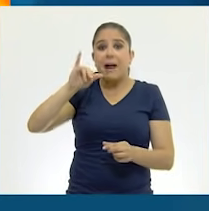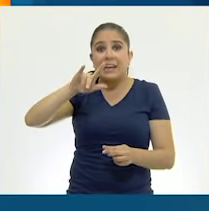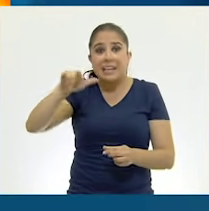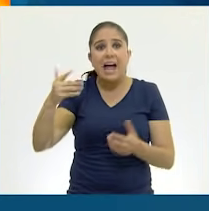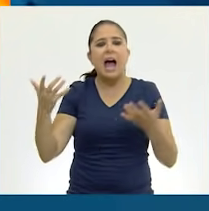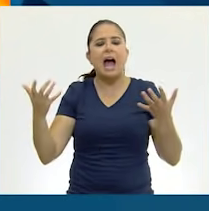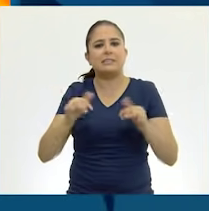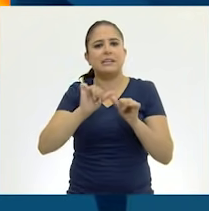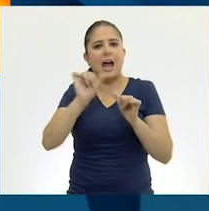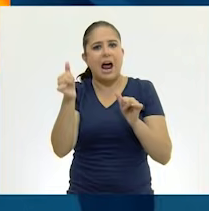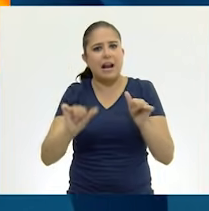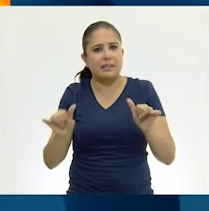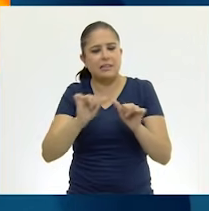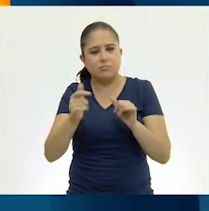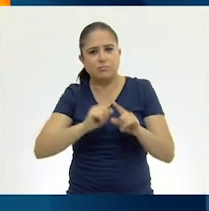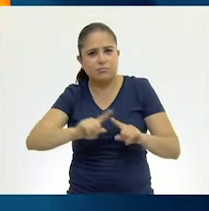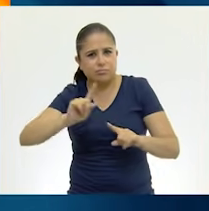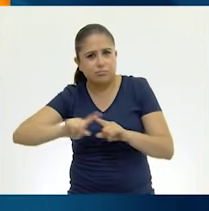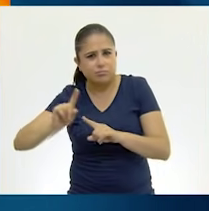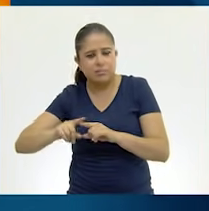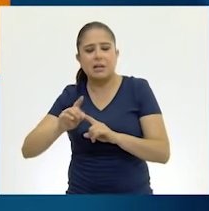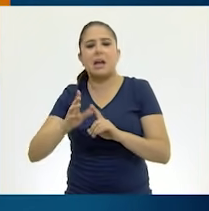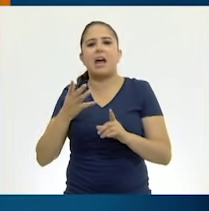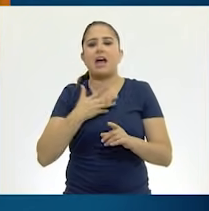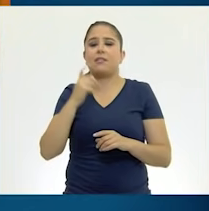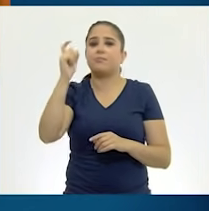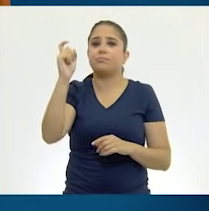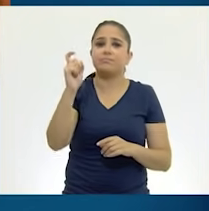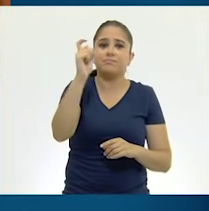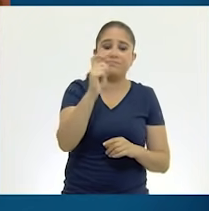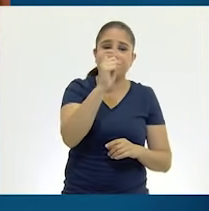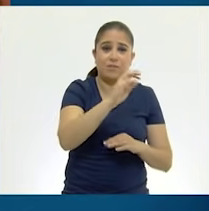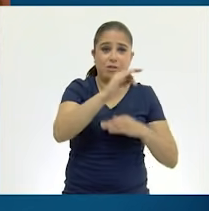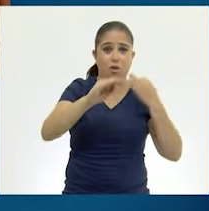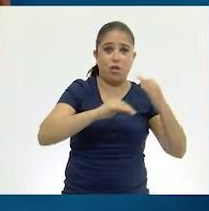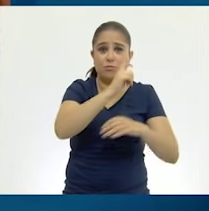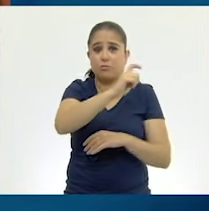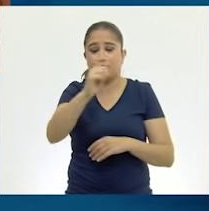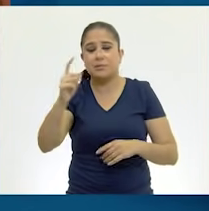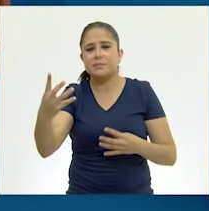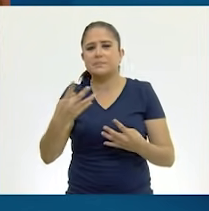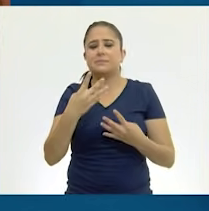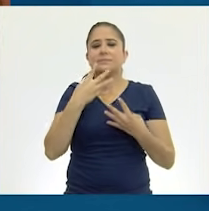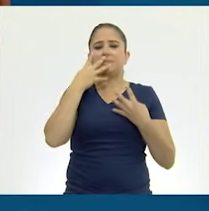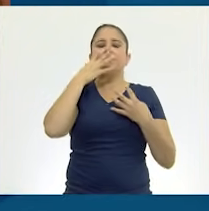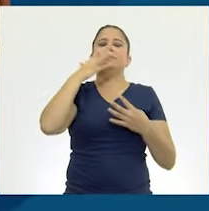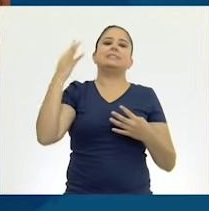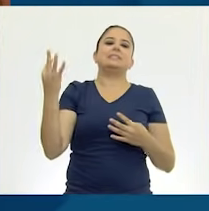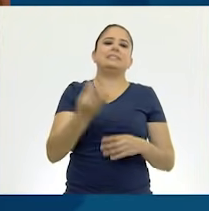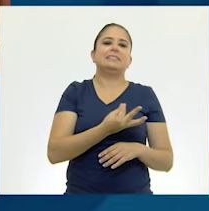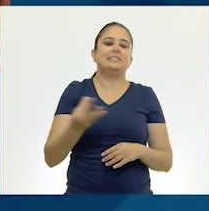hacemos artesanías. Cuando las cuelgas, todo alrededor queda oliendo muy rico.